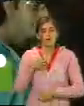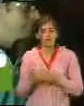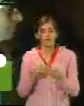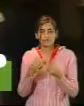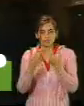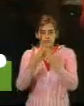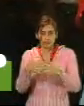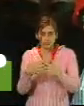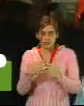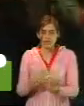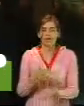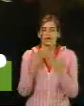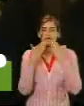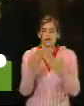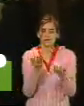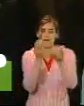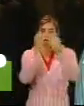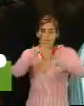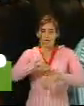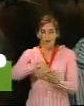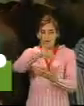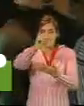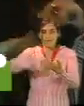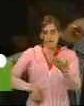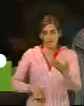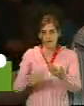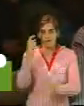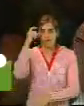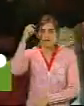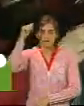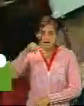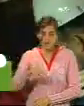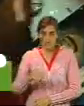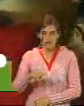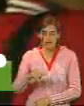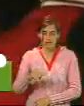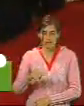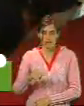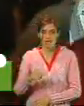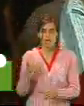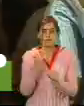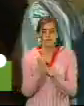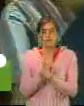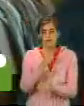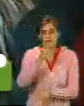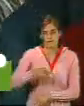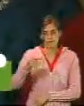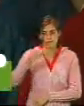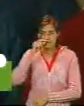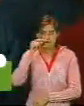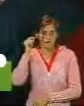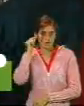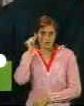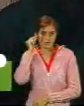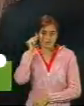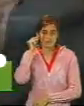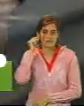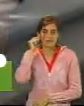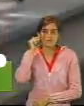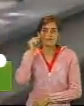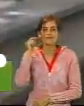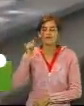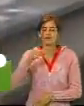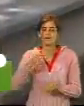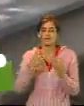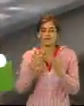fabricar gracias pues a este acuerdo que se está firmando en el día de hoy con los trabajadores y trabajadoras de